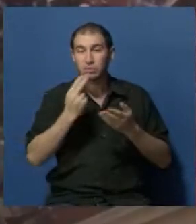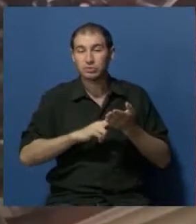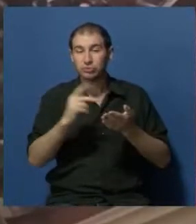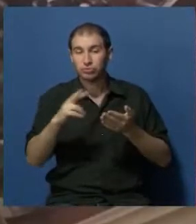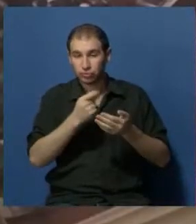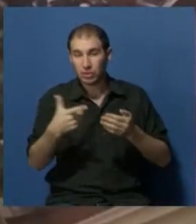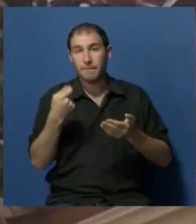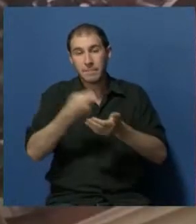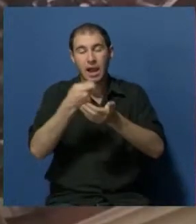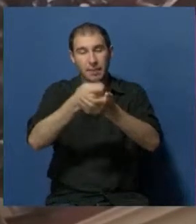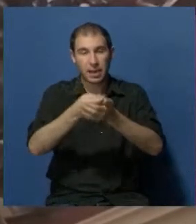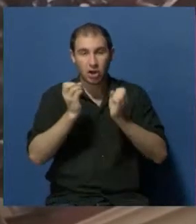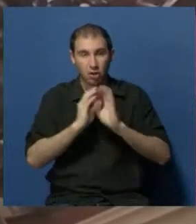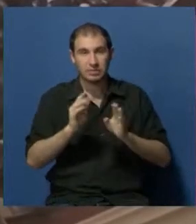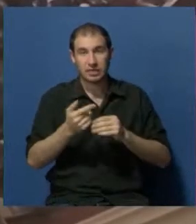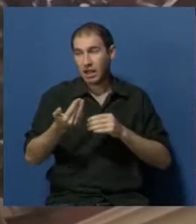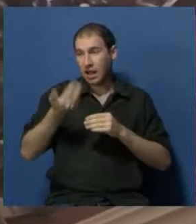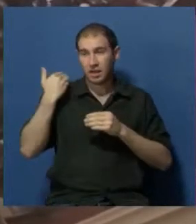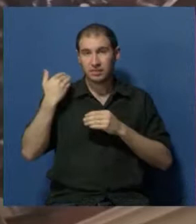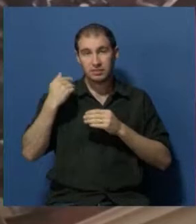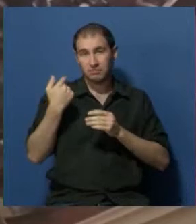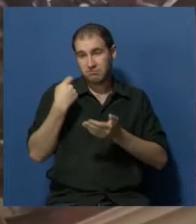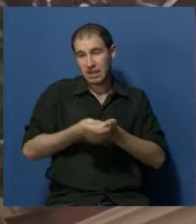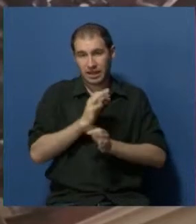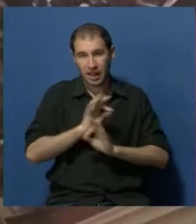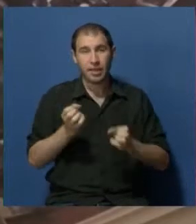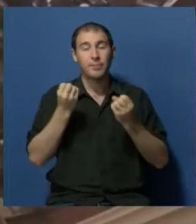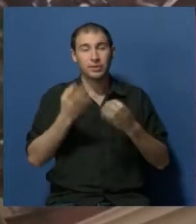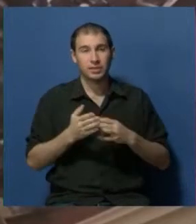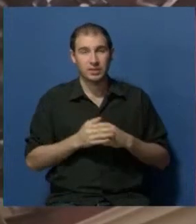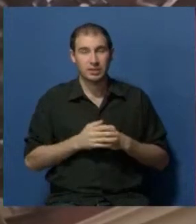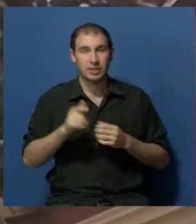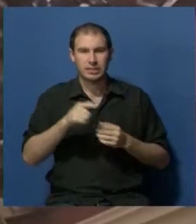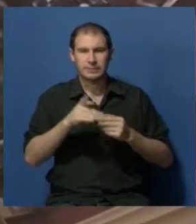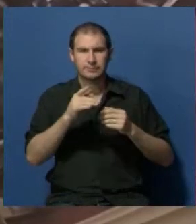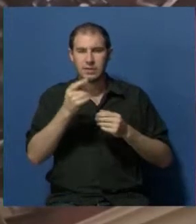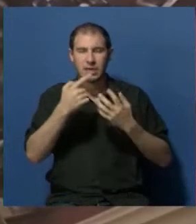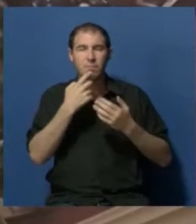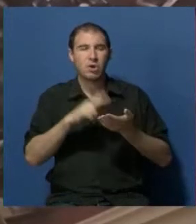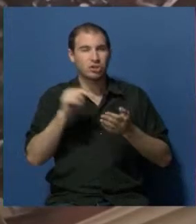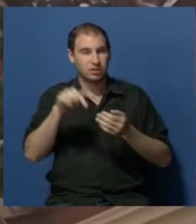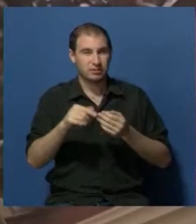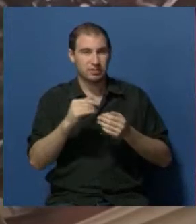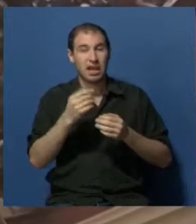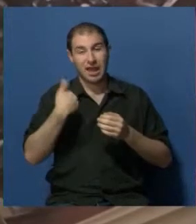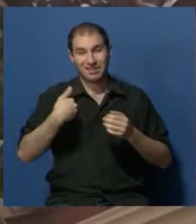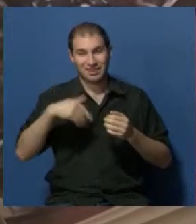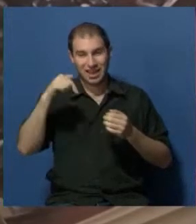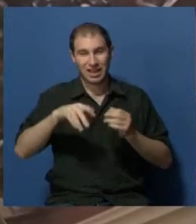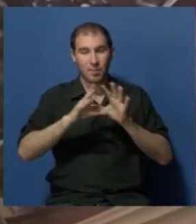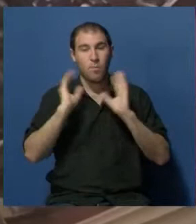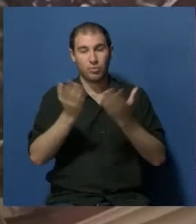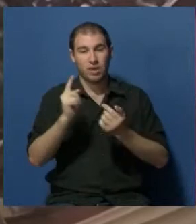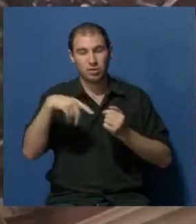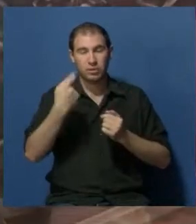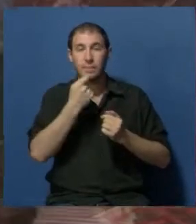que anteriormente o al inicio no correspondía. ¿Por qué? Porque está pensado, repito, en la Argentina y en el resto de los